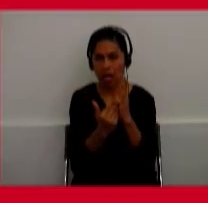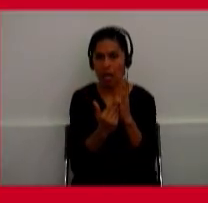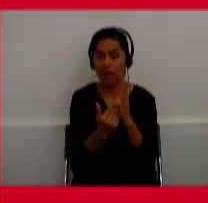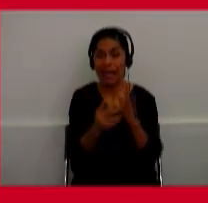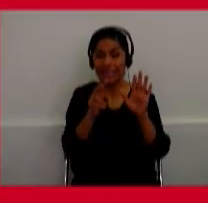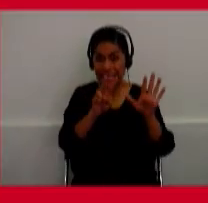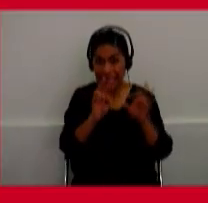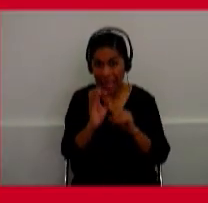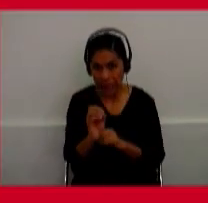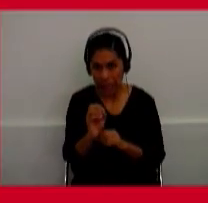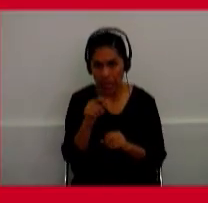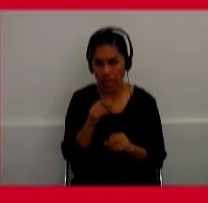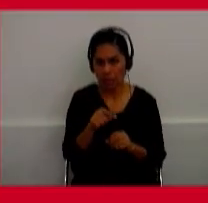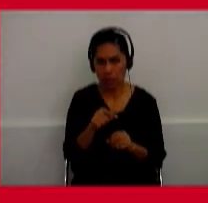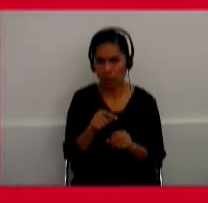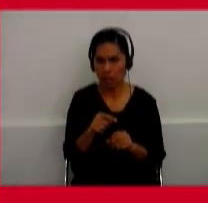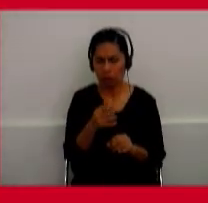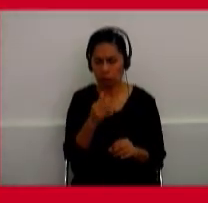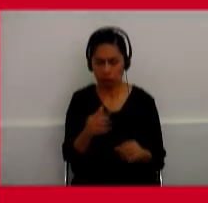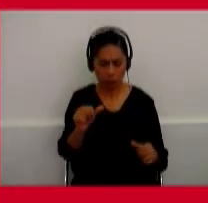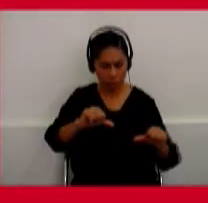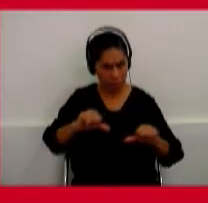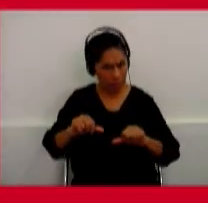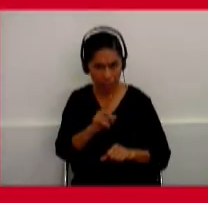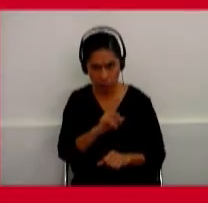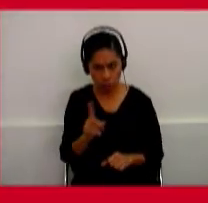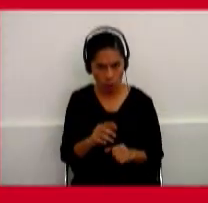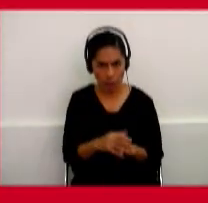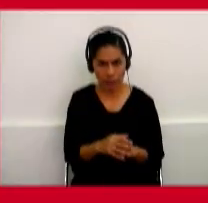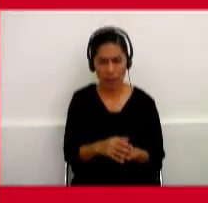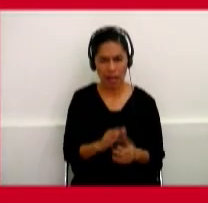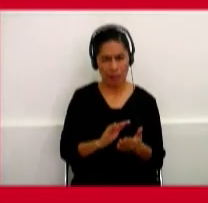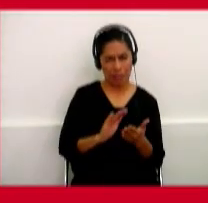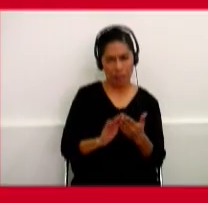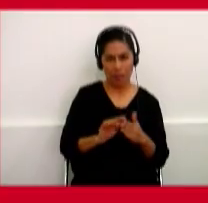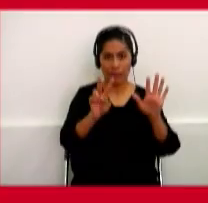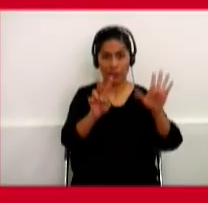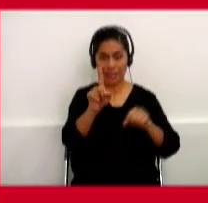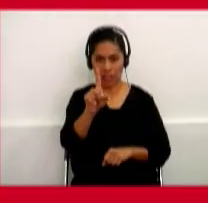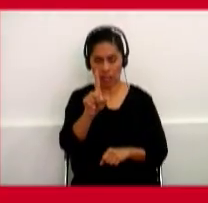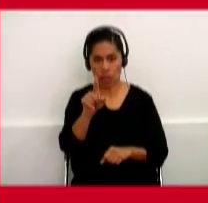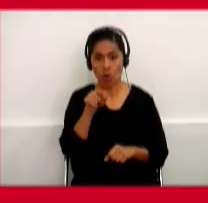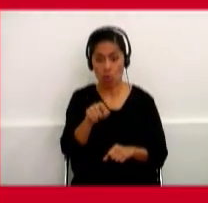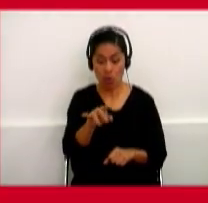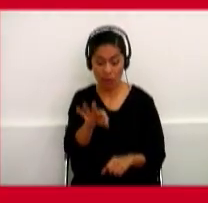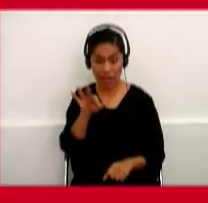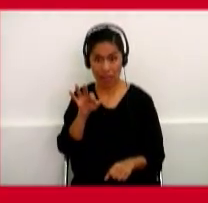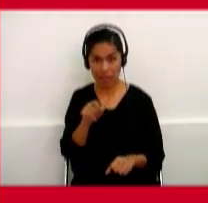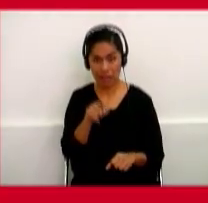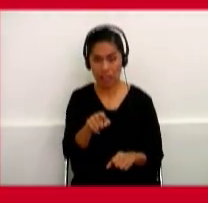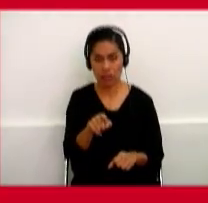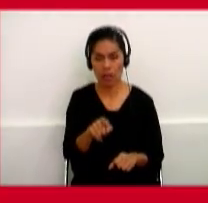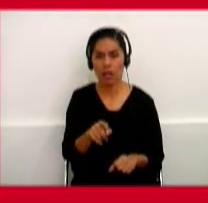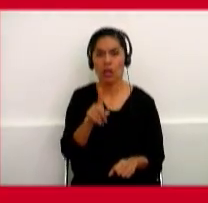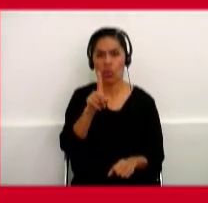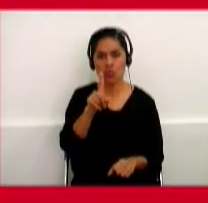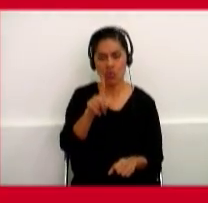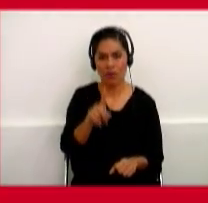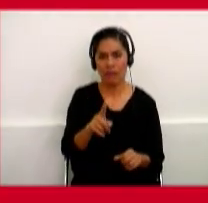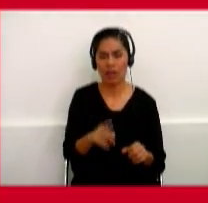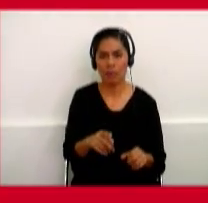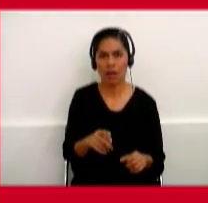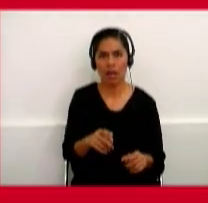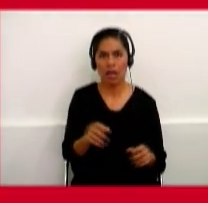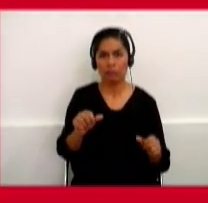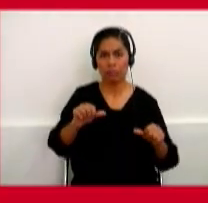correspondían a no falla, y bueno, 71, perdón, y uno fue clasificado, de esos 70, uno fue clasificado como falla. El modelo es un